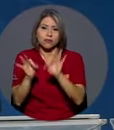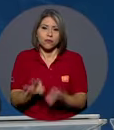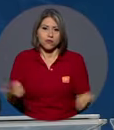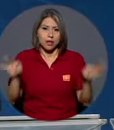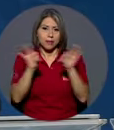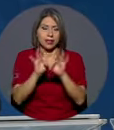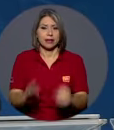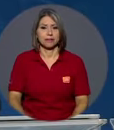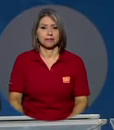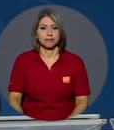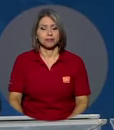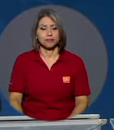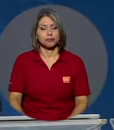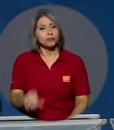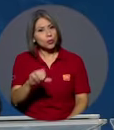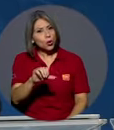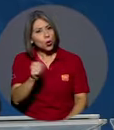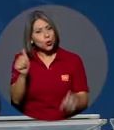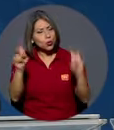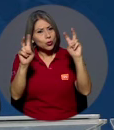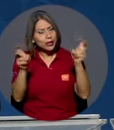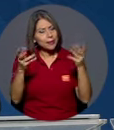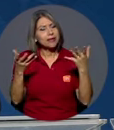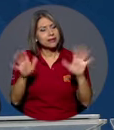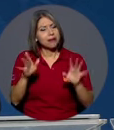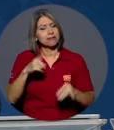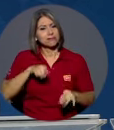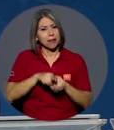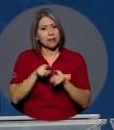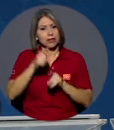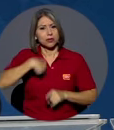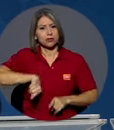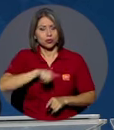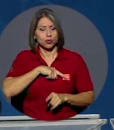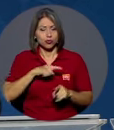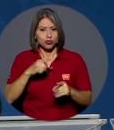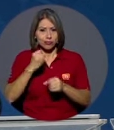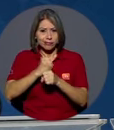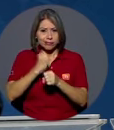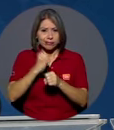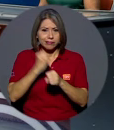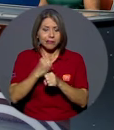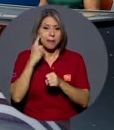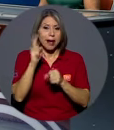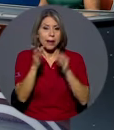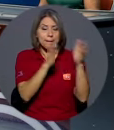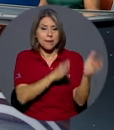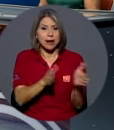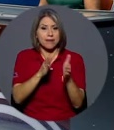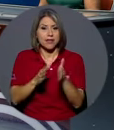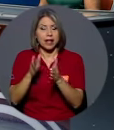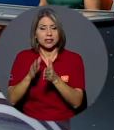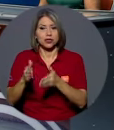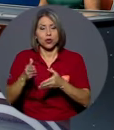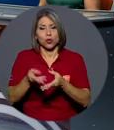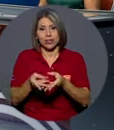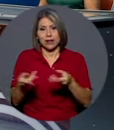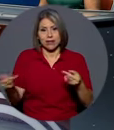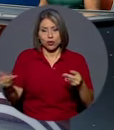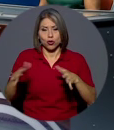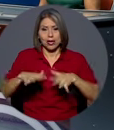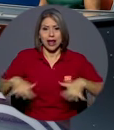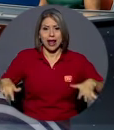fundamental. El otro aspecto que también nosotros hemos abordado desde la metodología para hacer planificación